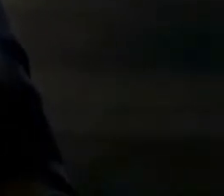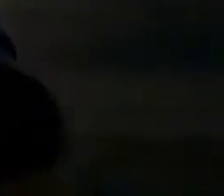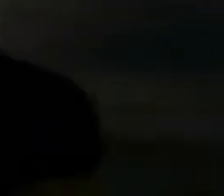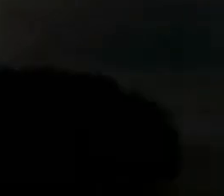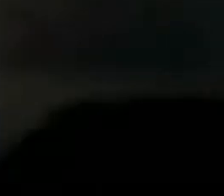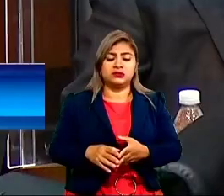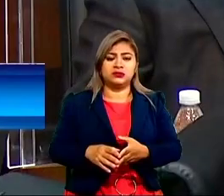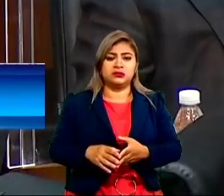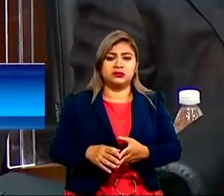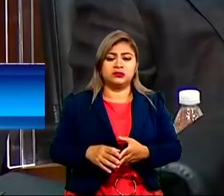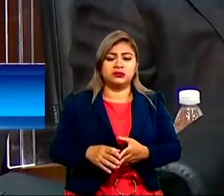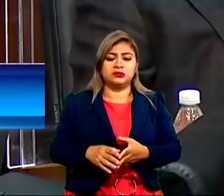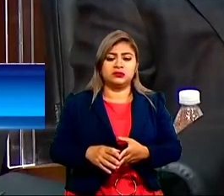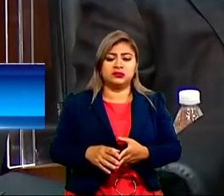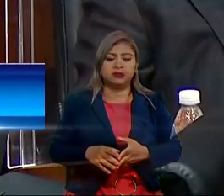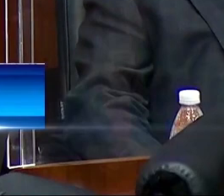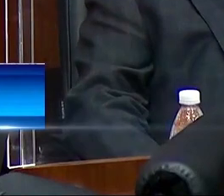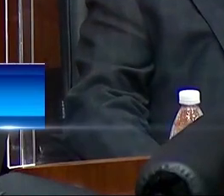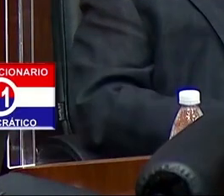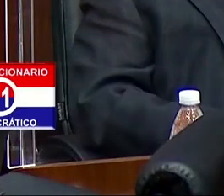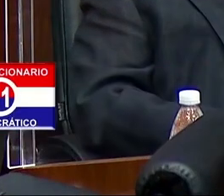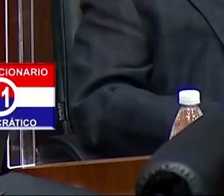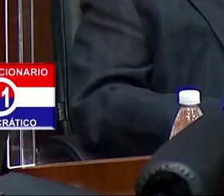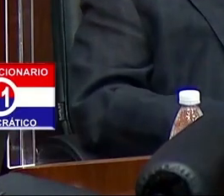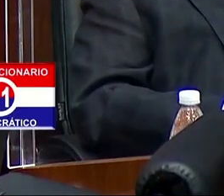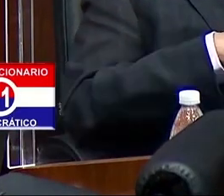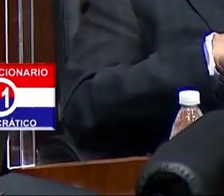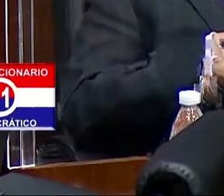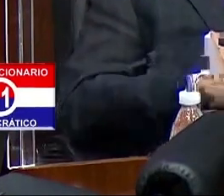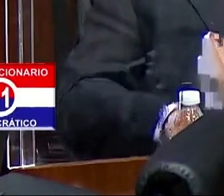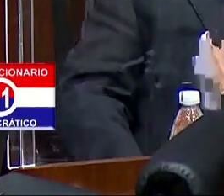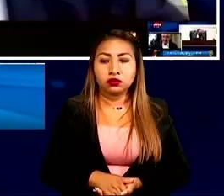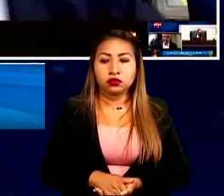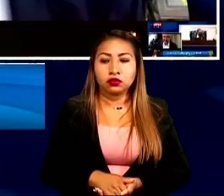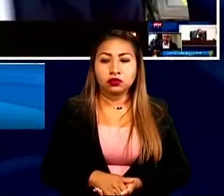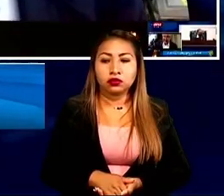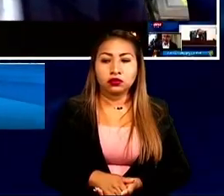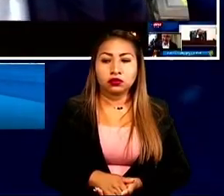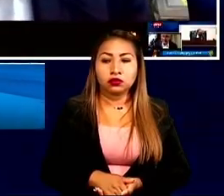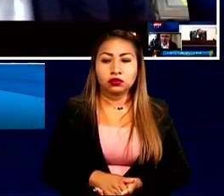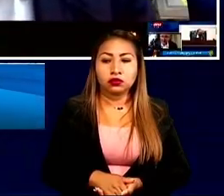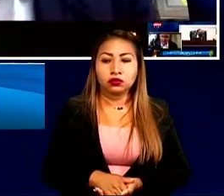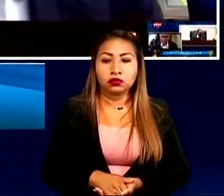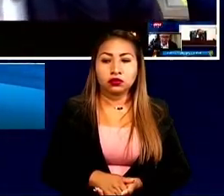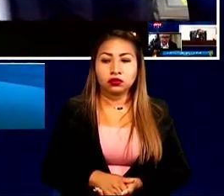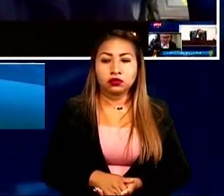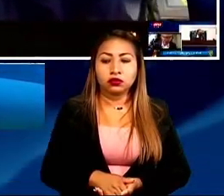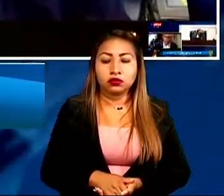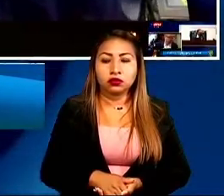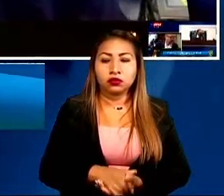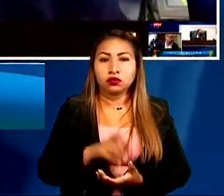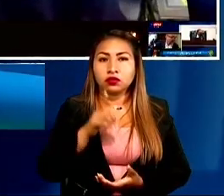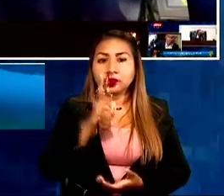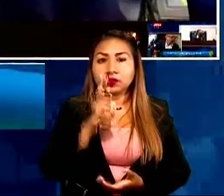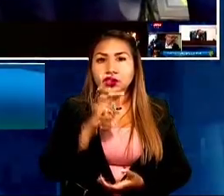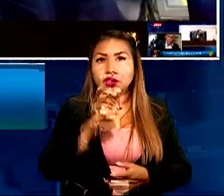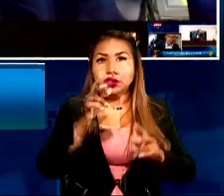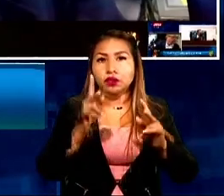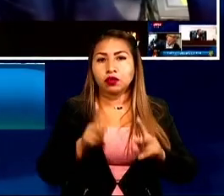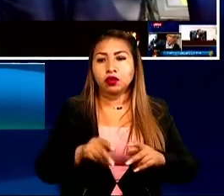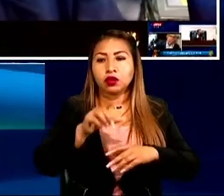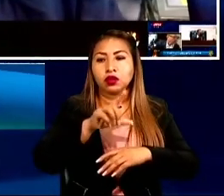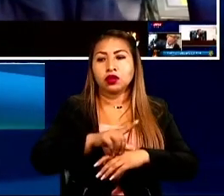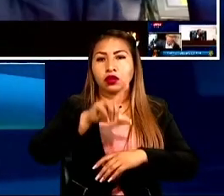pueblo es que... Haciendo la postulación, Eduardo Leblanc. El candidato que estoy postulando es al